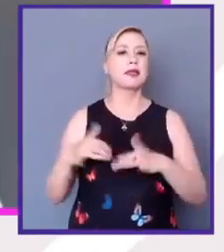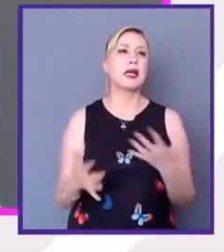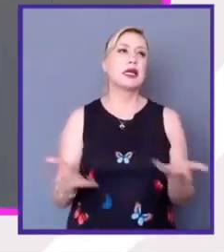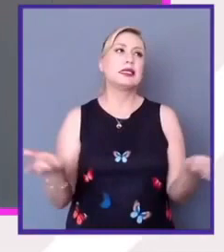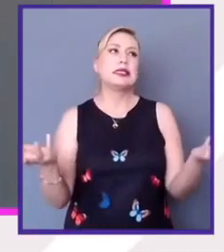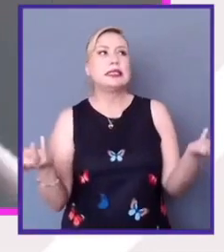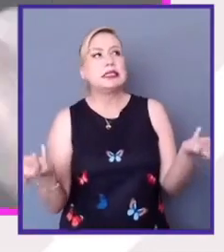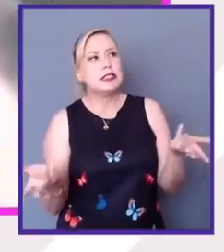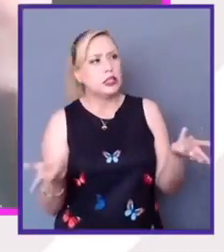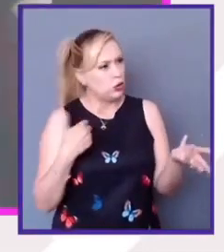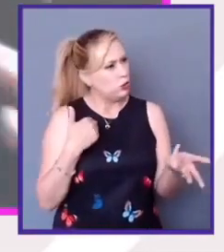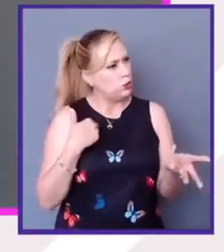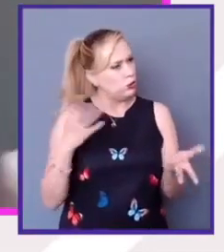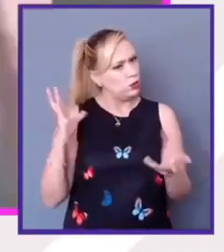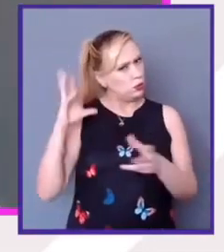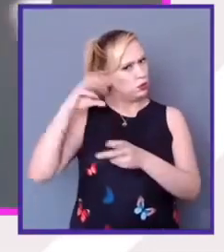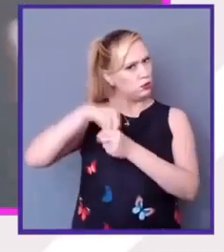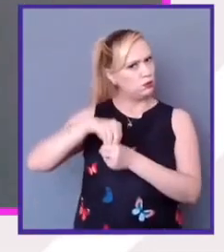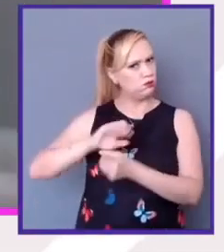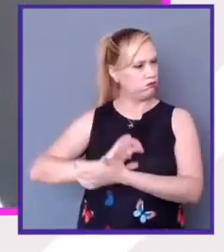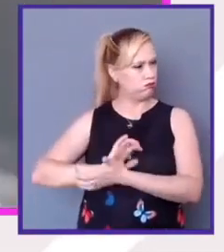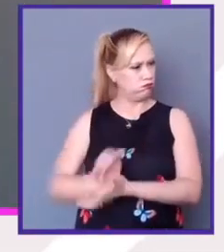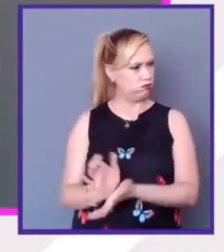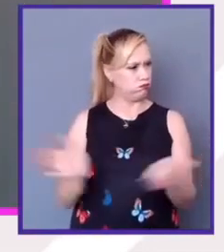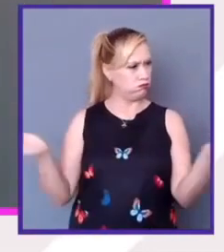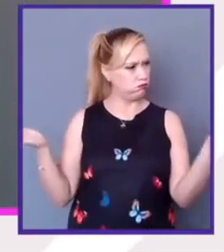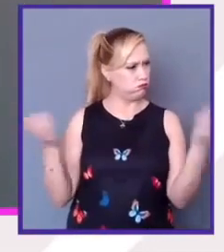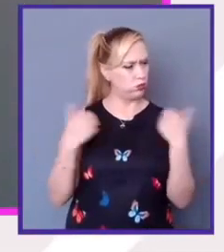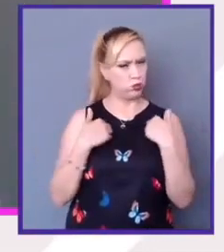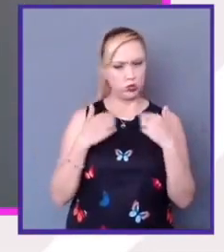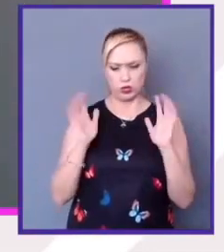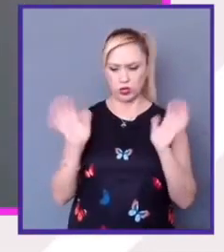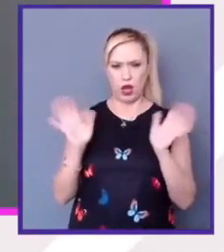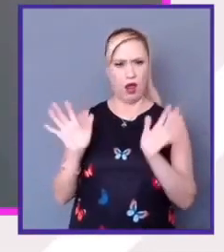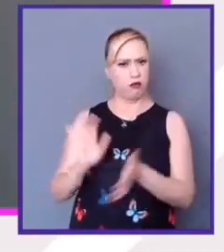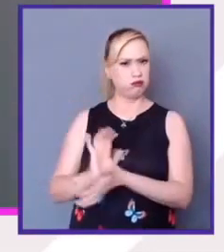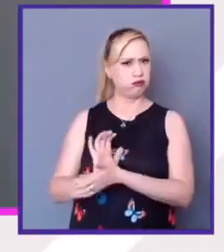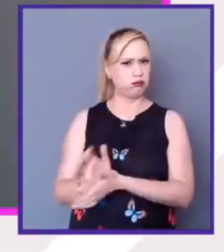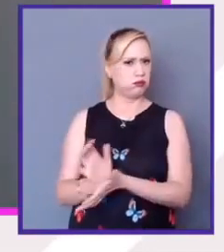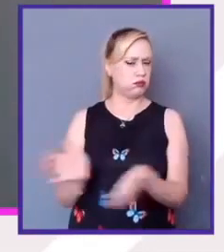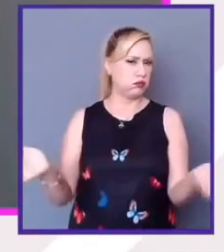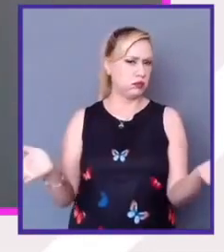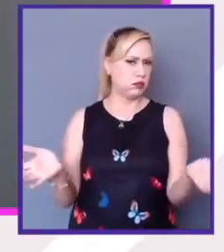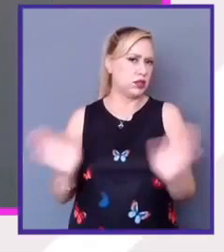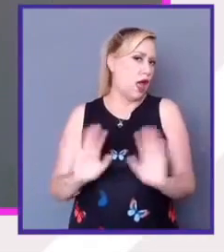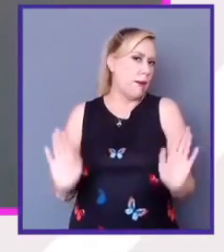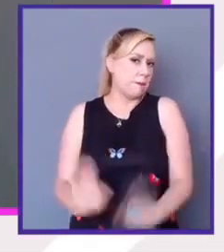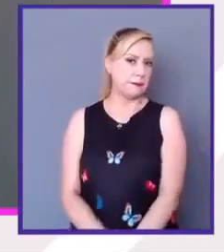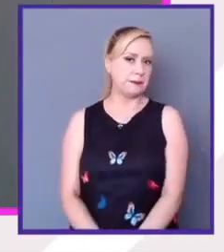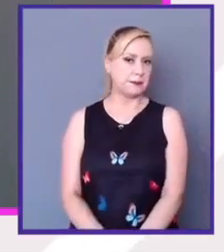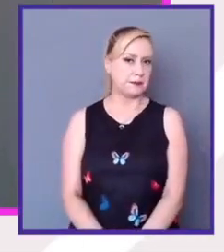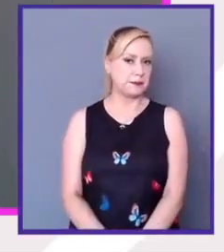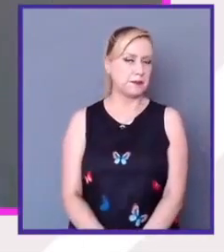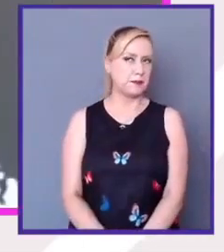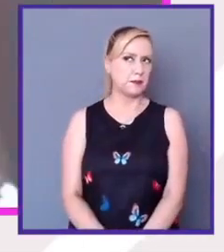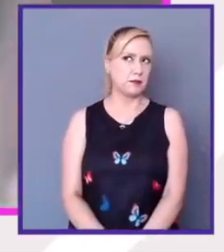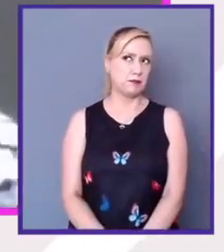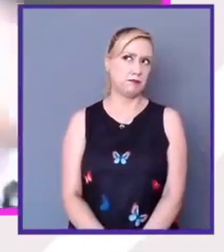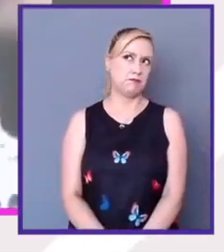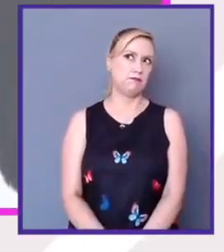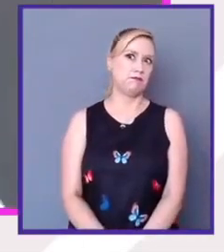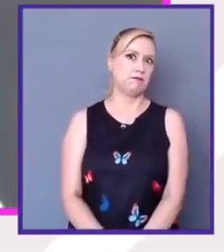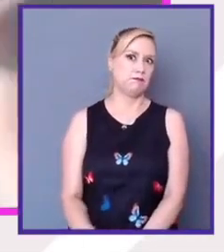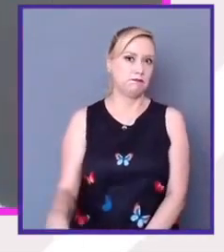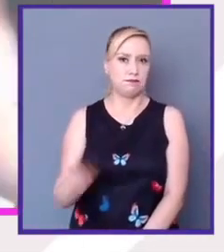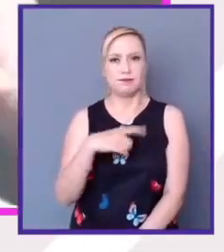nosotras somos incluyentes, no discriminamos y nuestras políticas son de no discriminar. Listo, ahí se queda. Y lo que nosotros